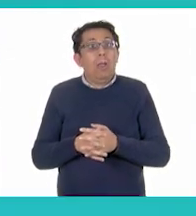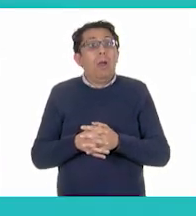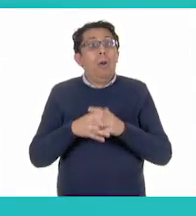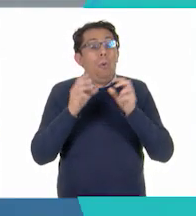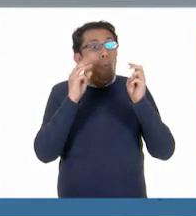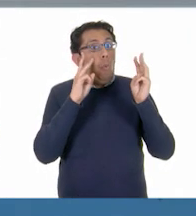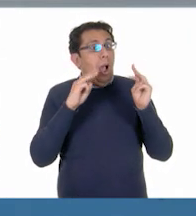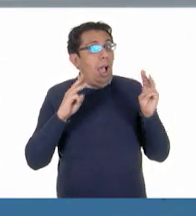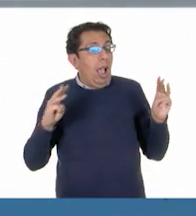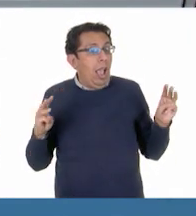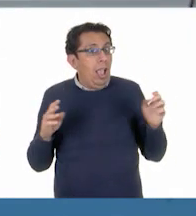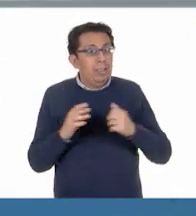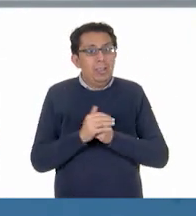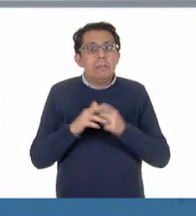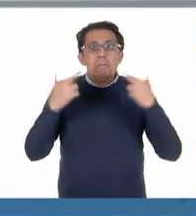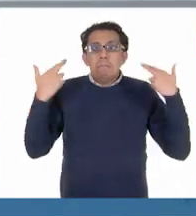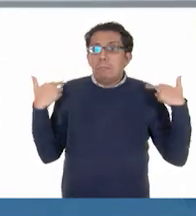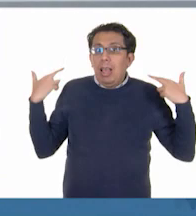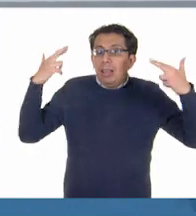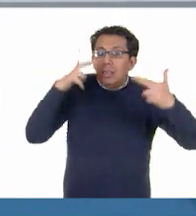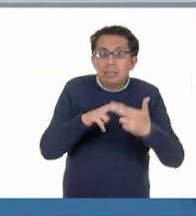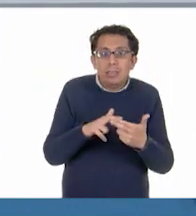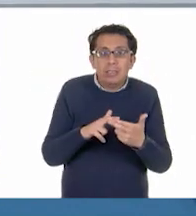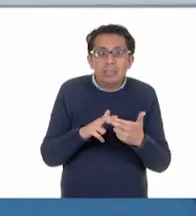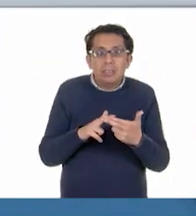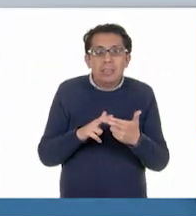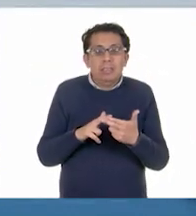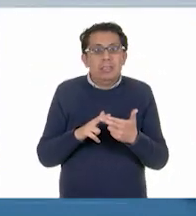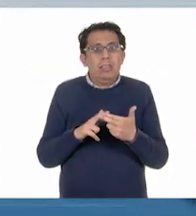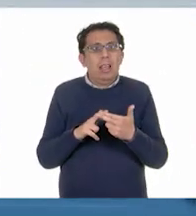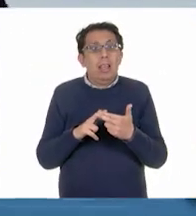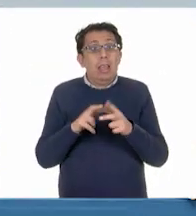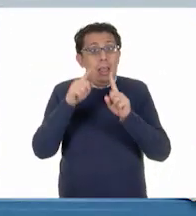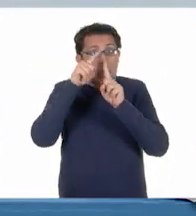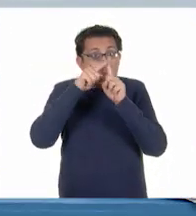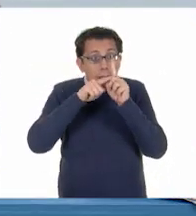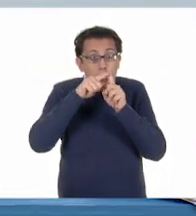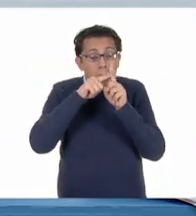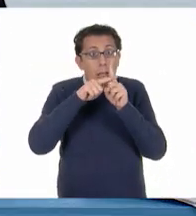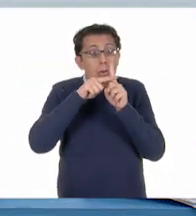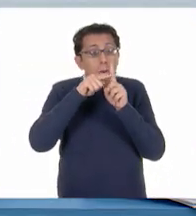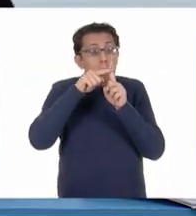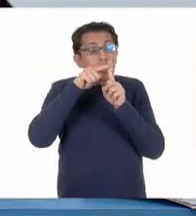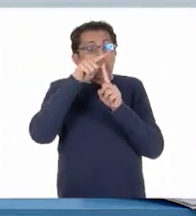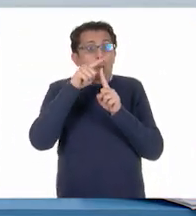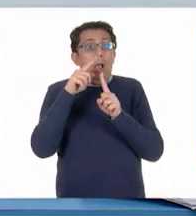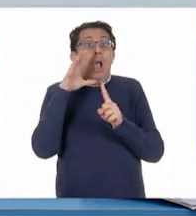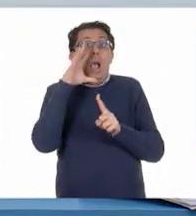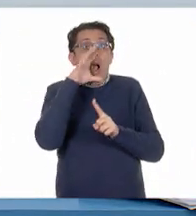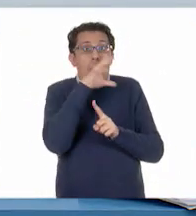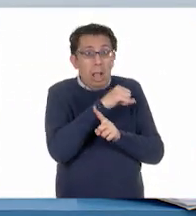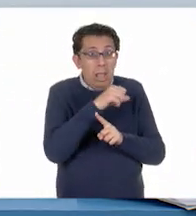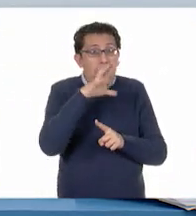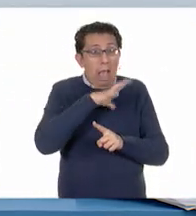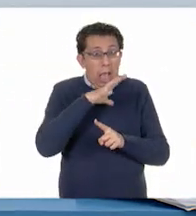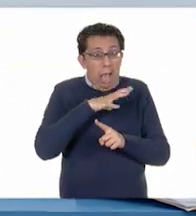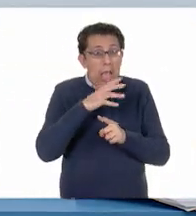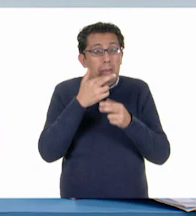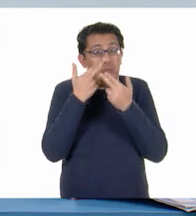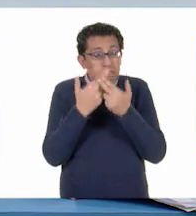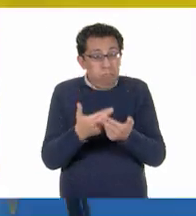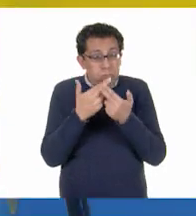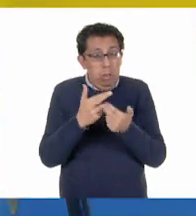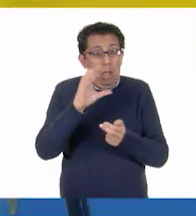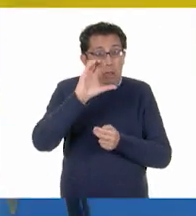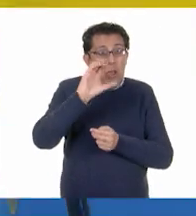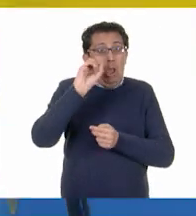¡Oh! Maestra, entonces, ¿es mayor la temperatura si hay más presencia de dióxido de carbono?